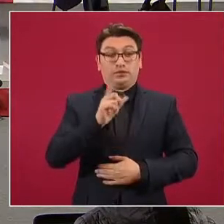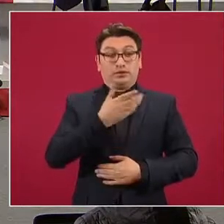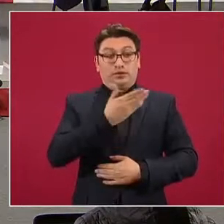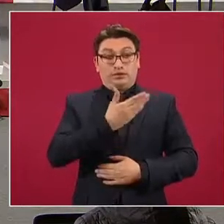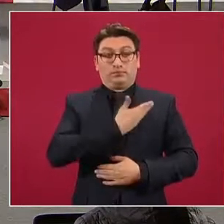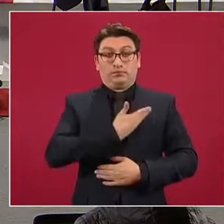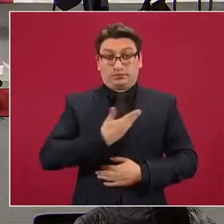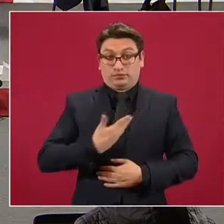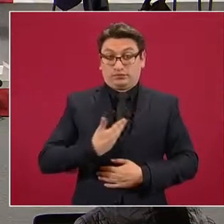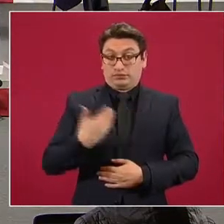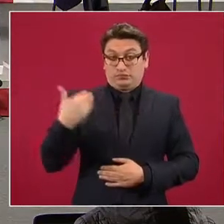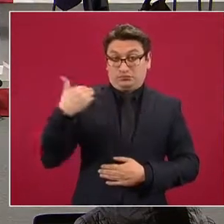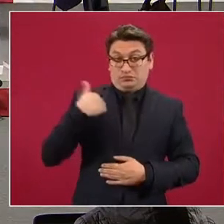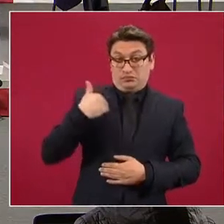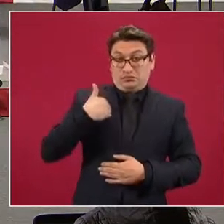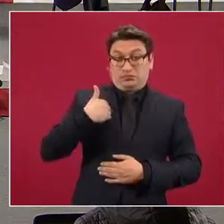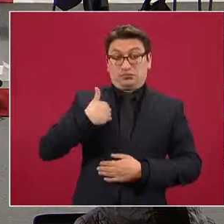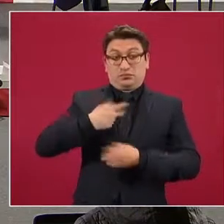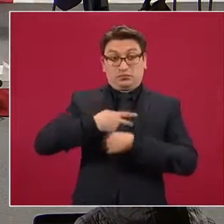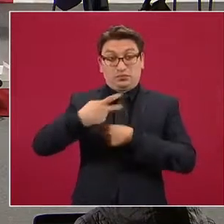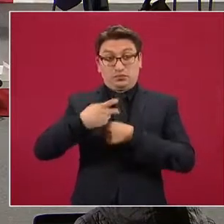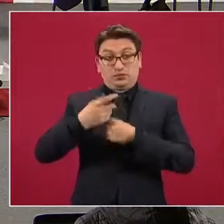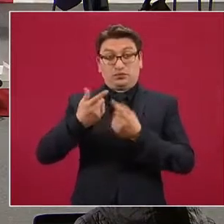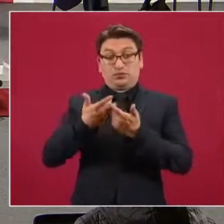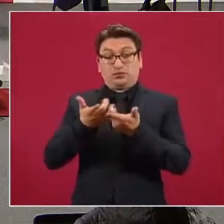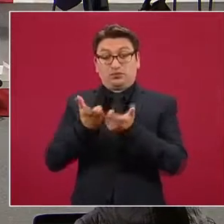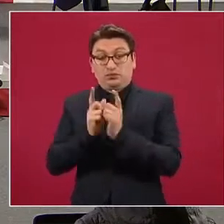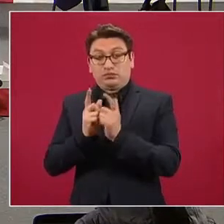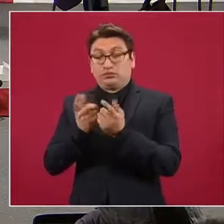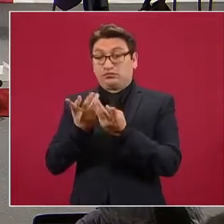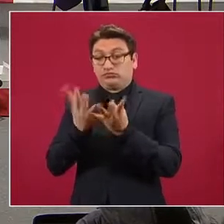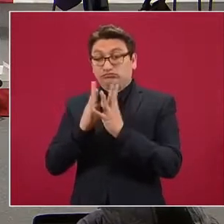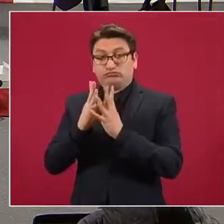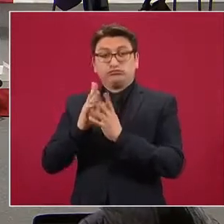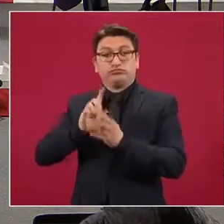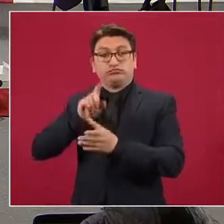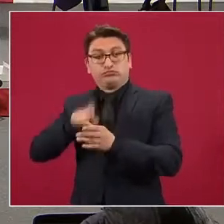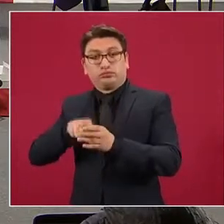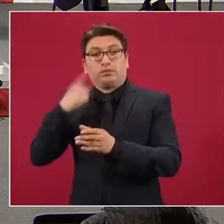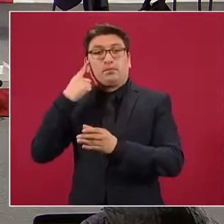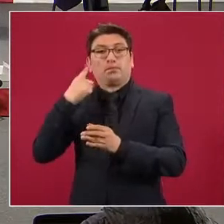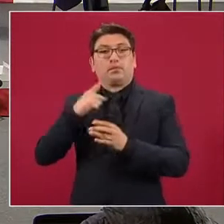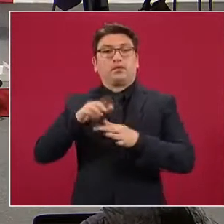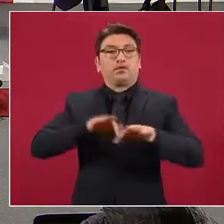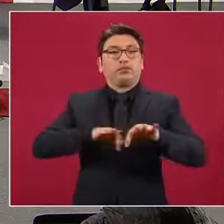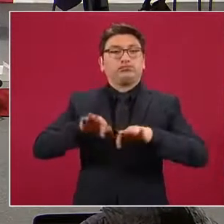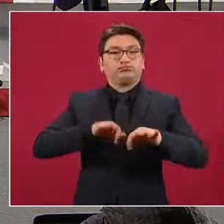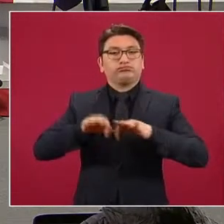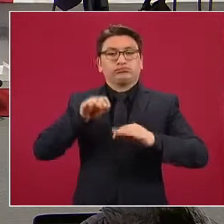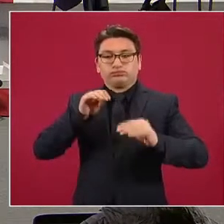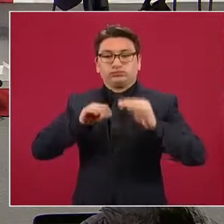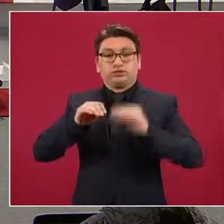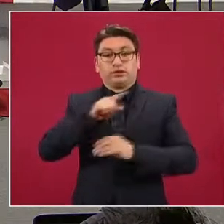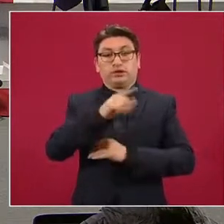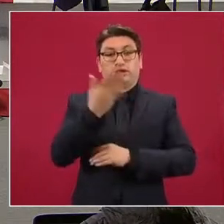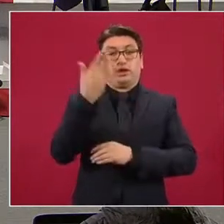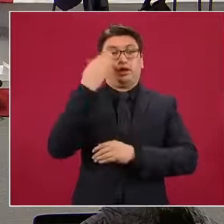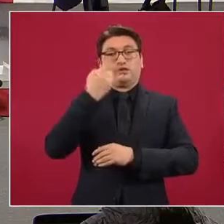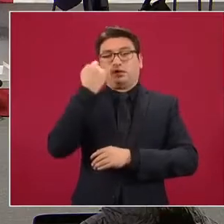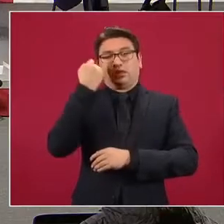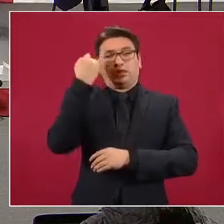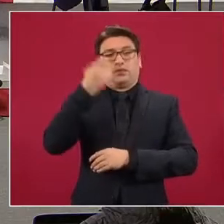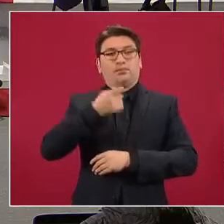a formar parte de esta comisión para arrancar los trabajos en lo que él llamó en una primera idea